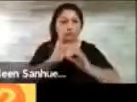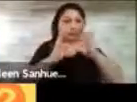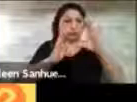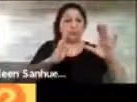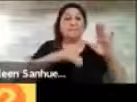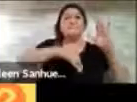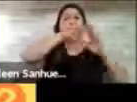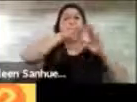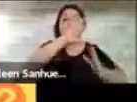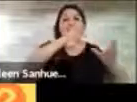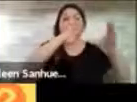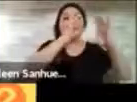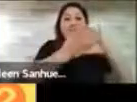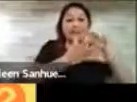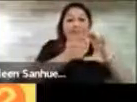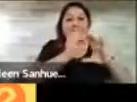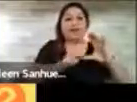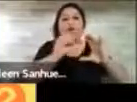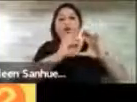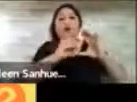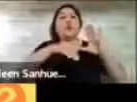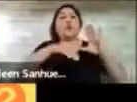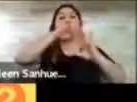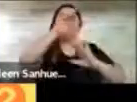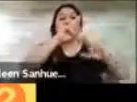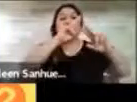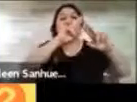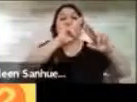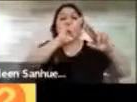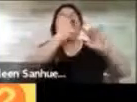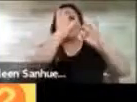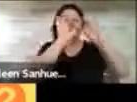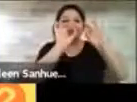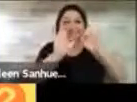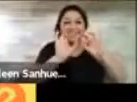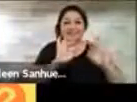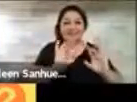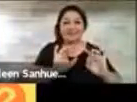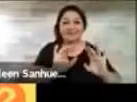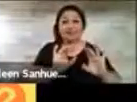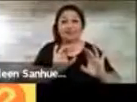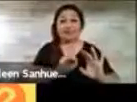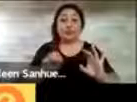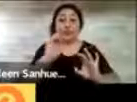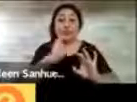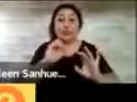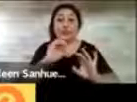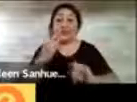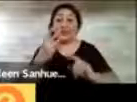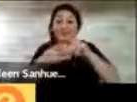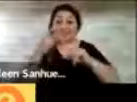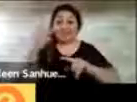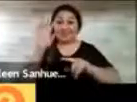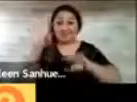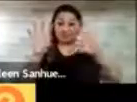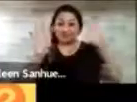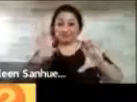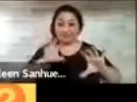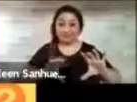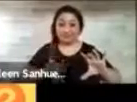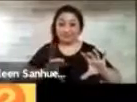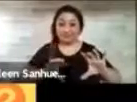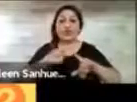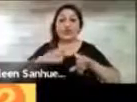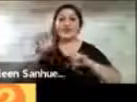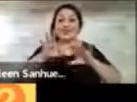más estrellitas, etc. También si la dividimos en 3, son otro tipo de actividades que se pueden hacer con el